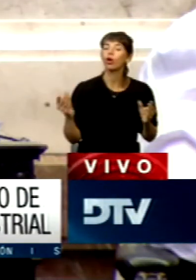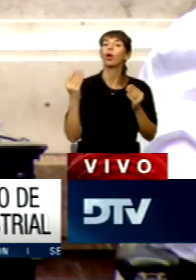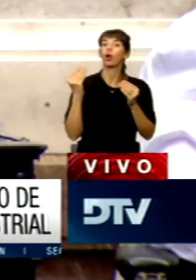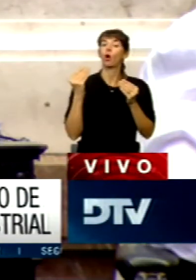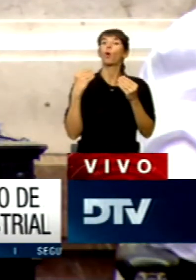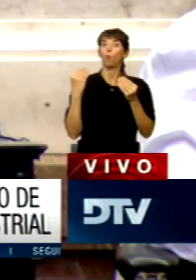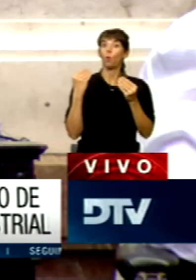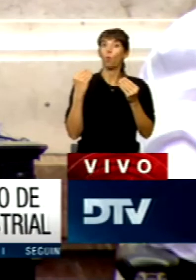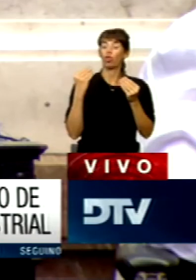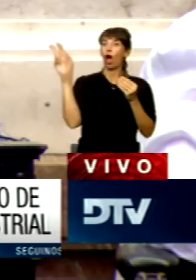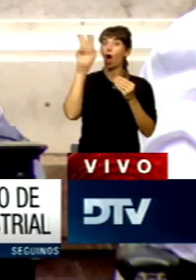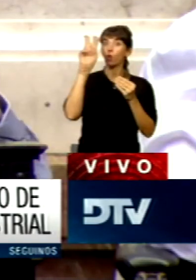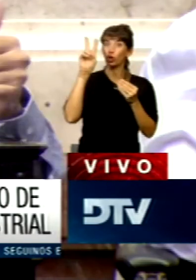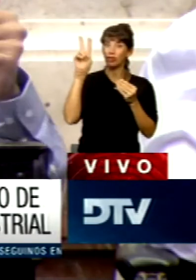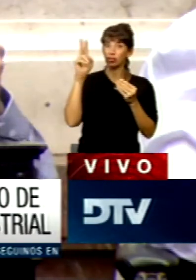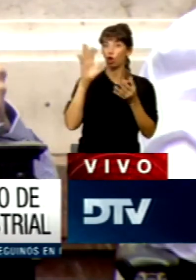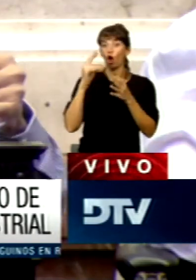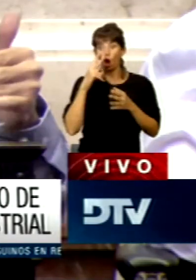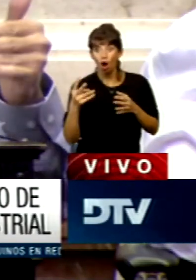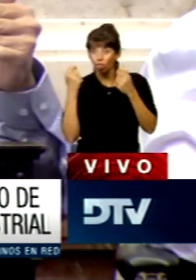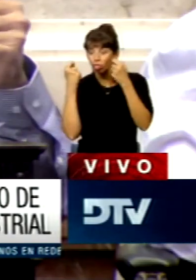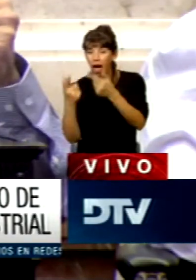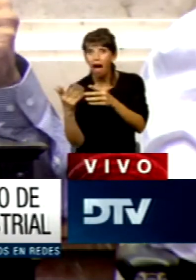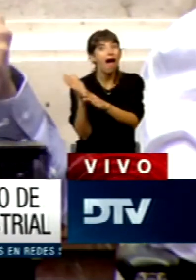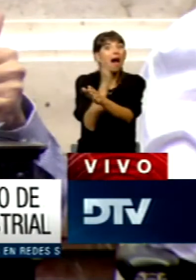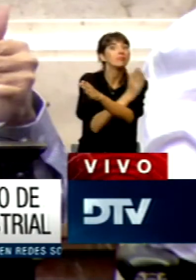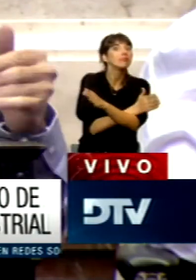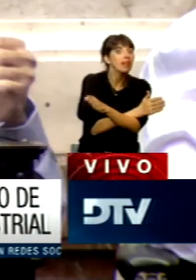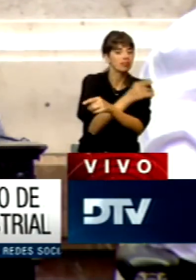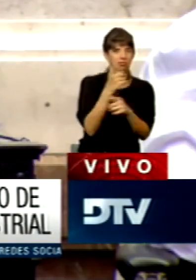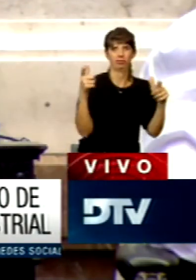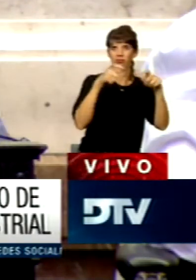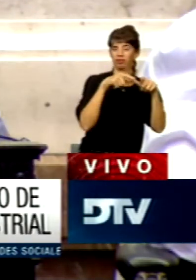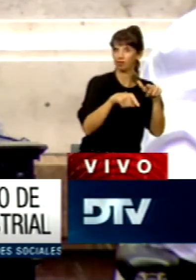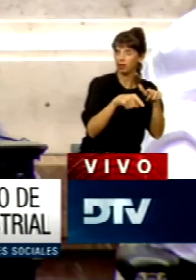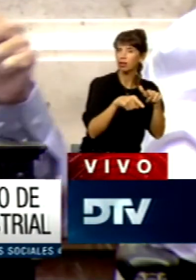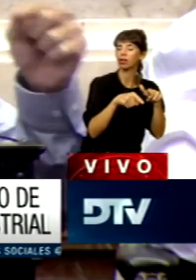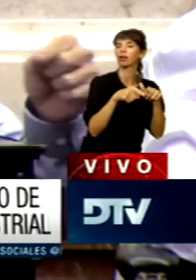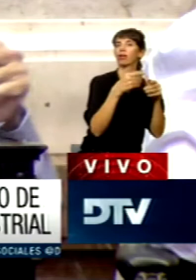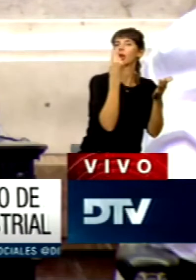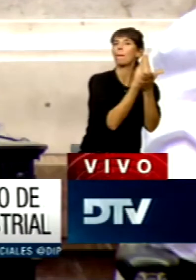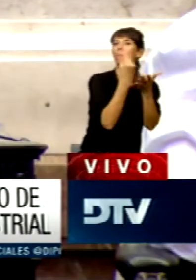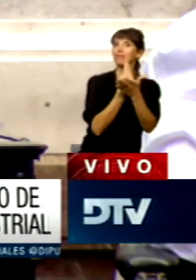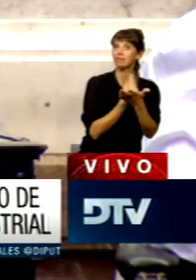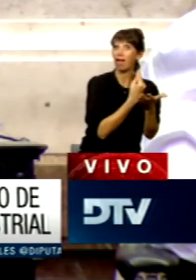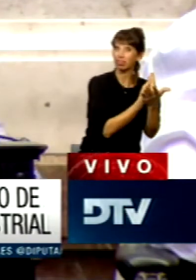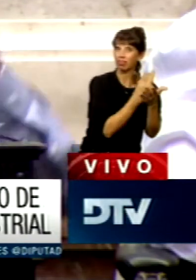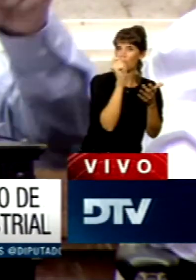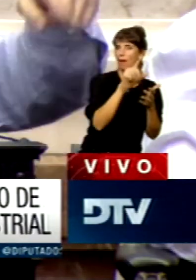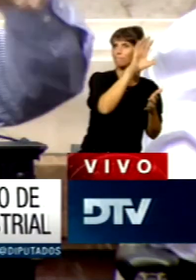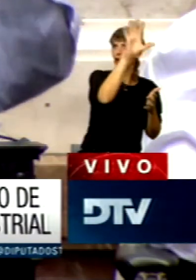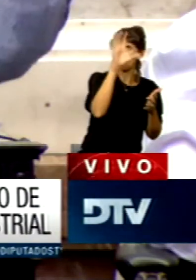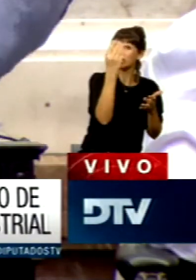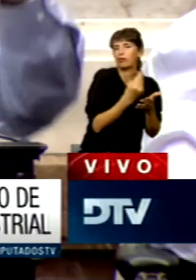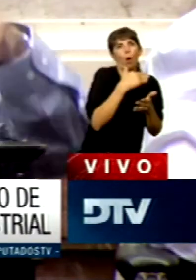una autorización, tienen este consejo, el representante del consejo en determinada provincia, sea la